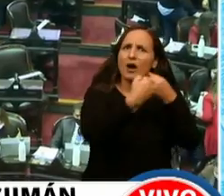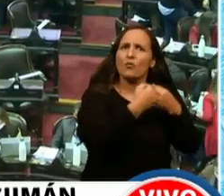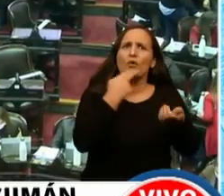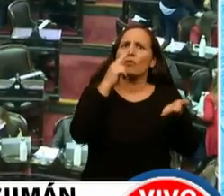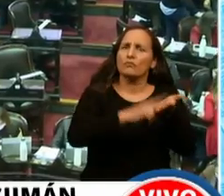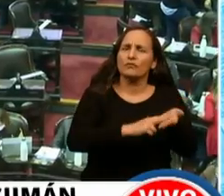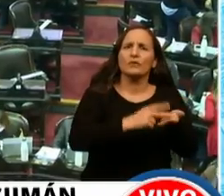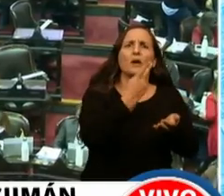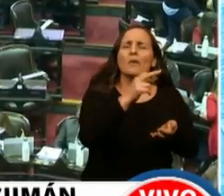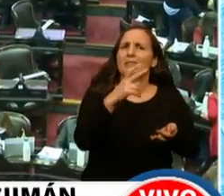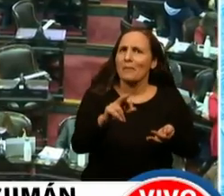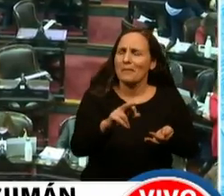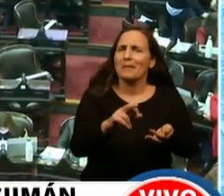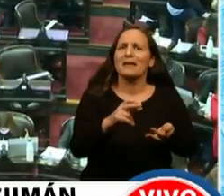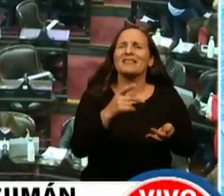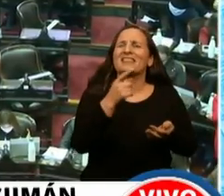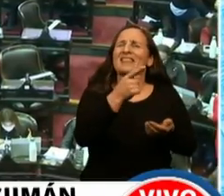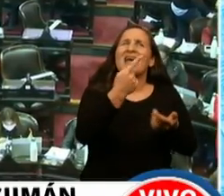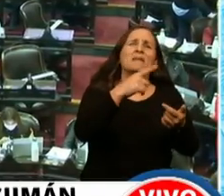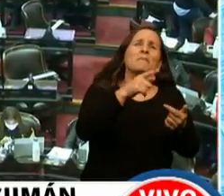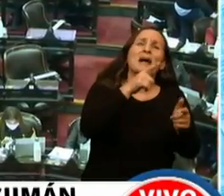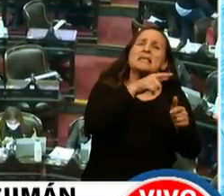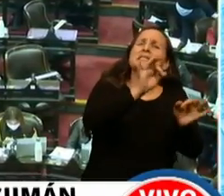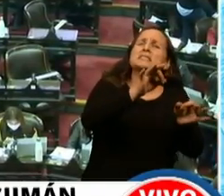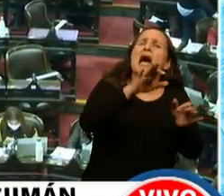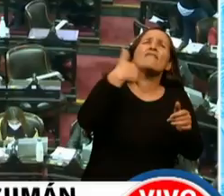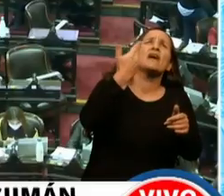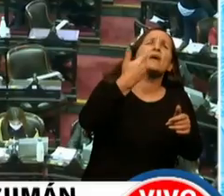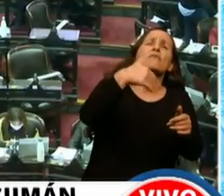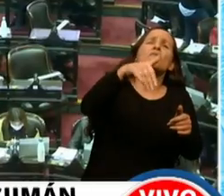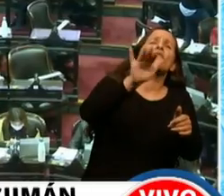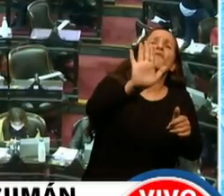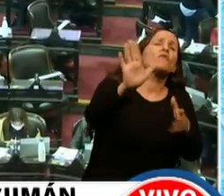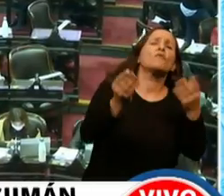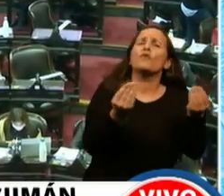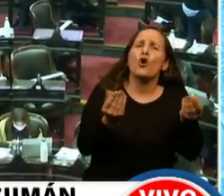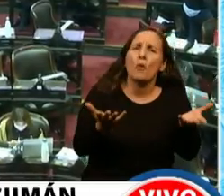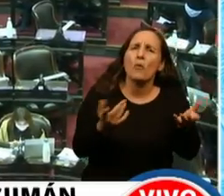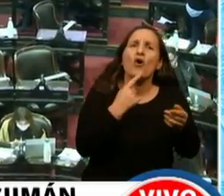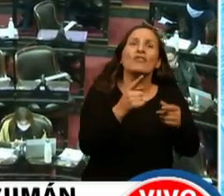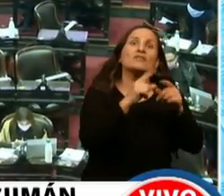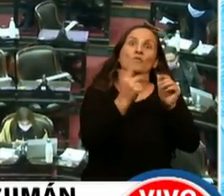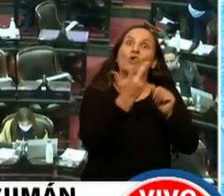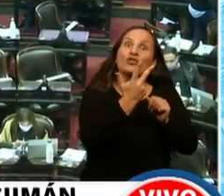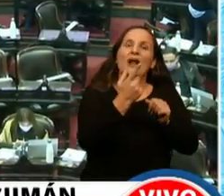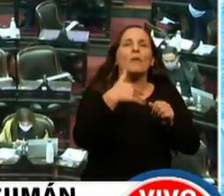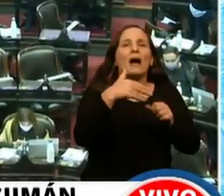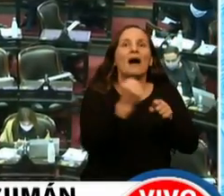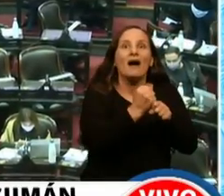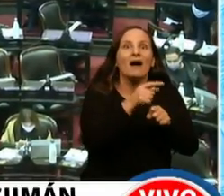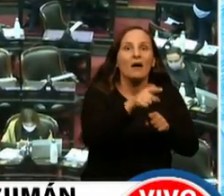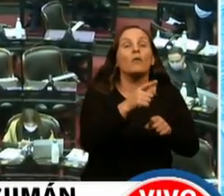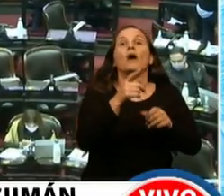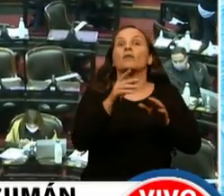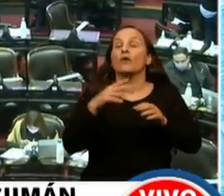2020 y con ciertos ribetes de futurología dice en su artículo 3º que entrará en vigencia cuando el consenso fiscal